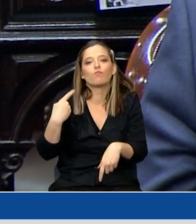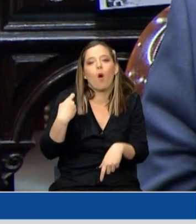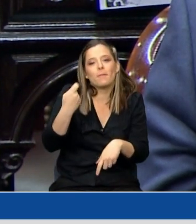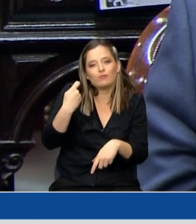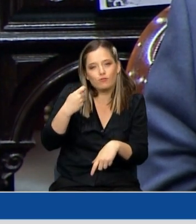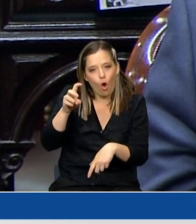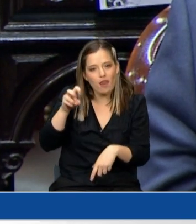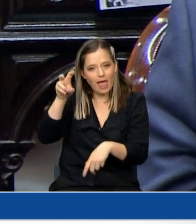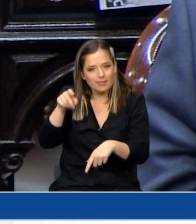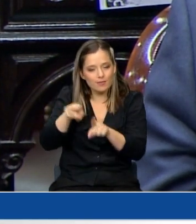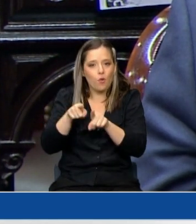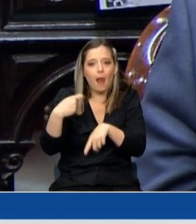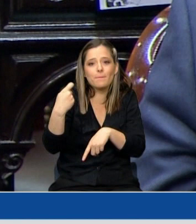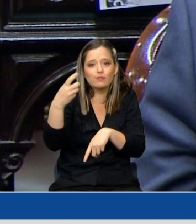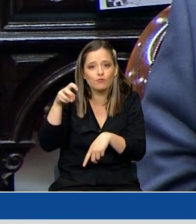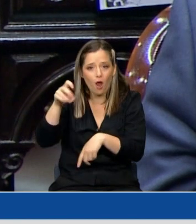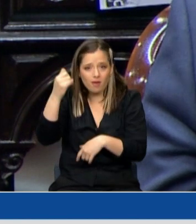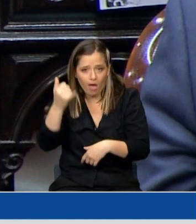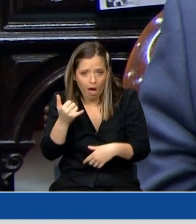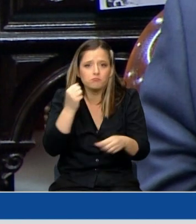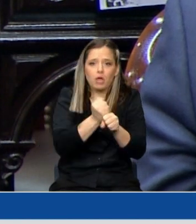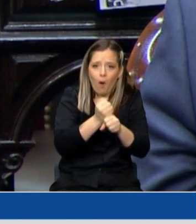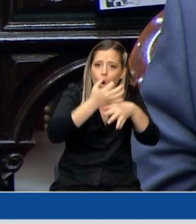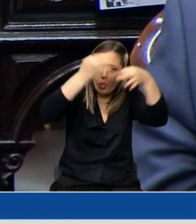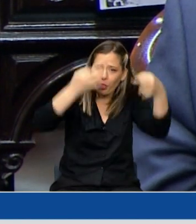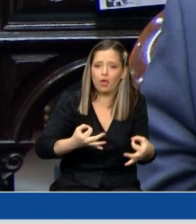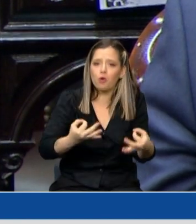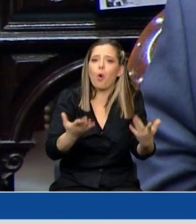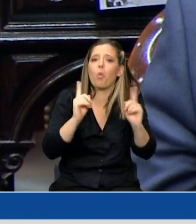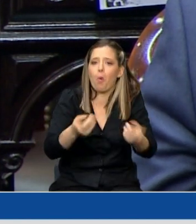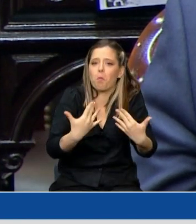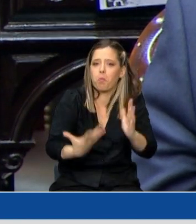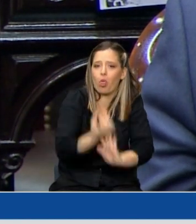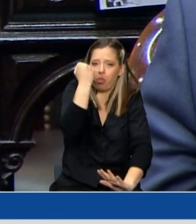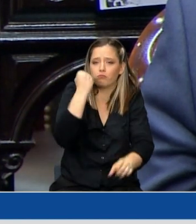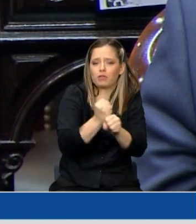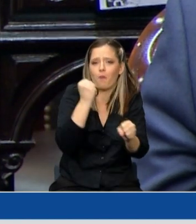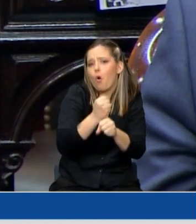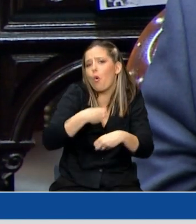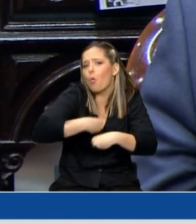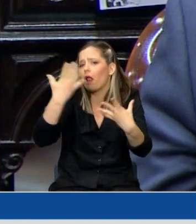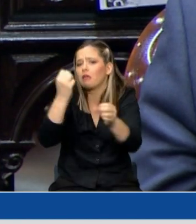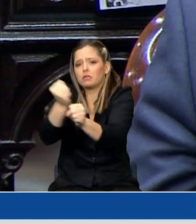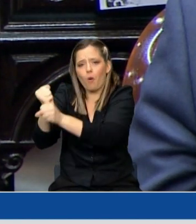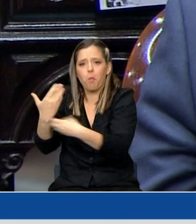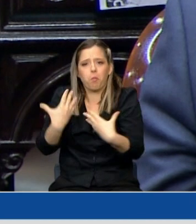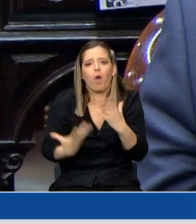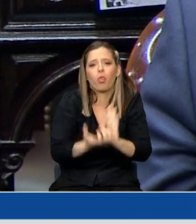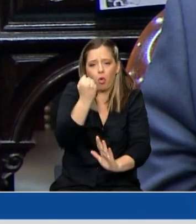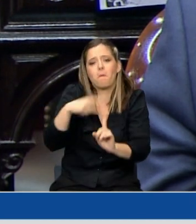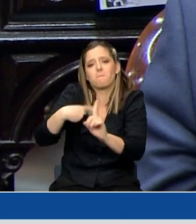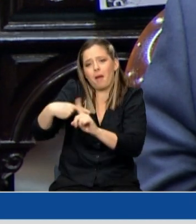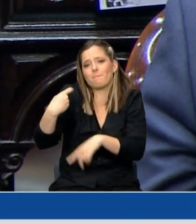son obstáculos para tener un trabajo digno o un trabajo de cualquier tipo, como